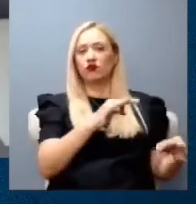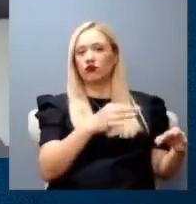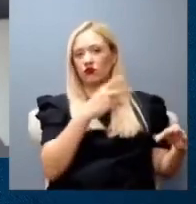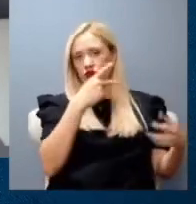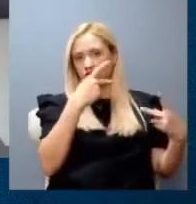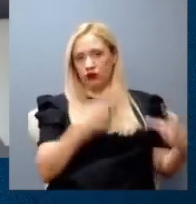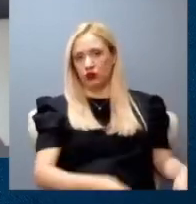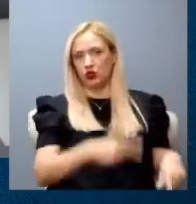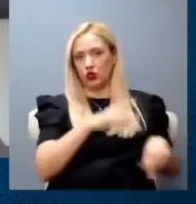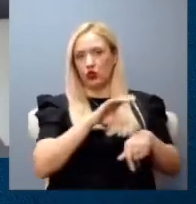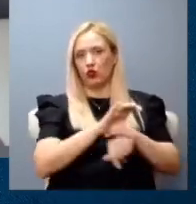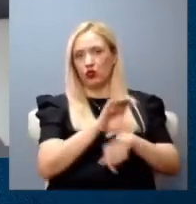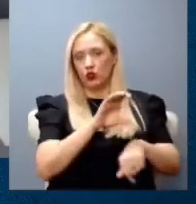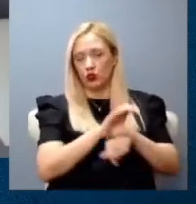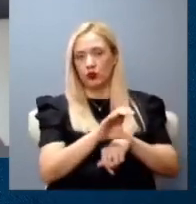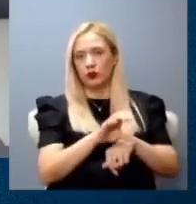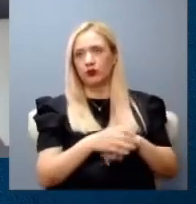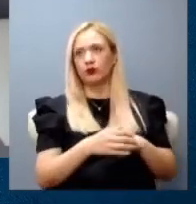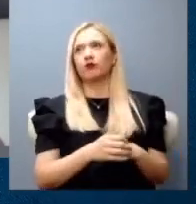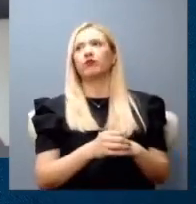nacional